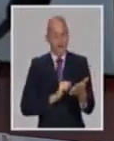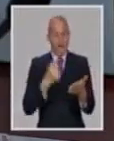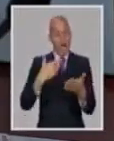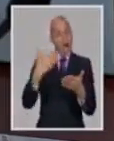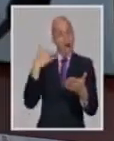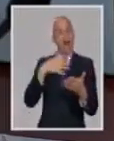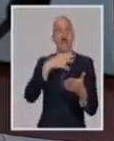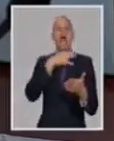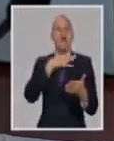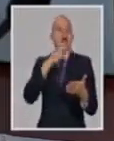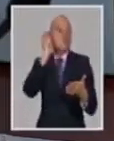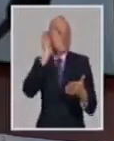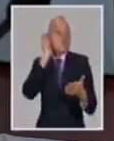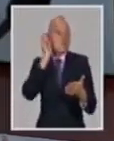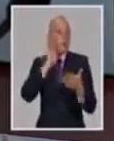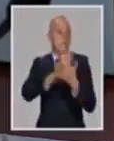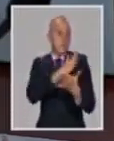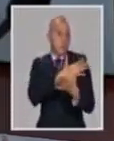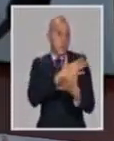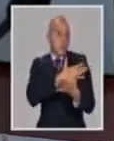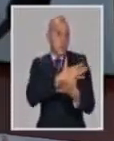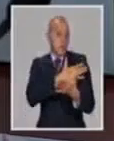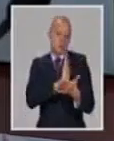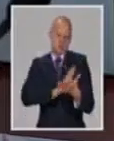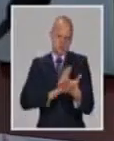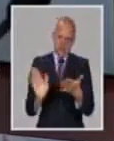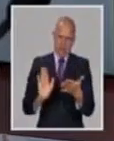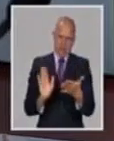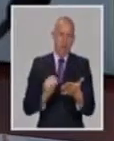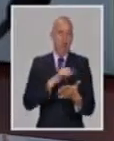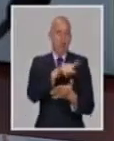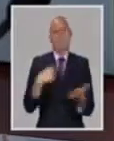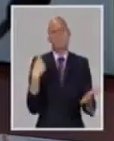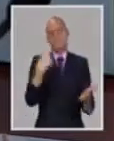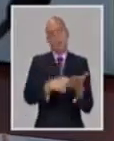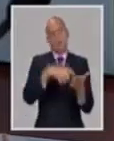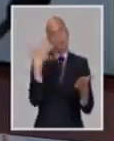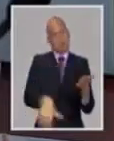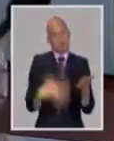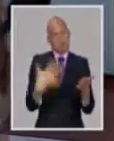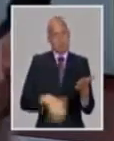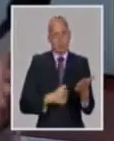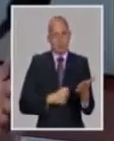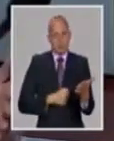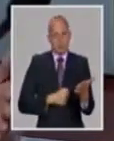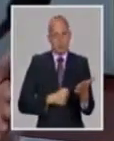febrero, de los meses de marzo, y realmente esta rebaja se va a aplicar a esos meses.